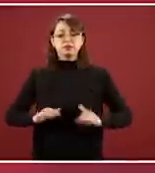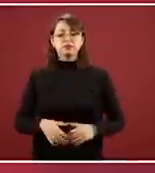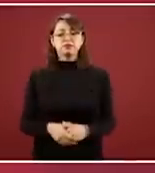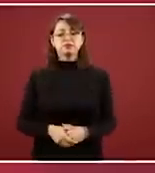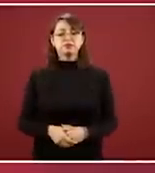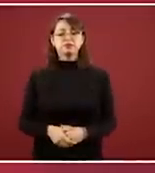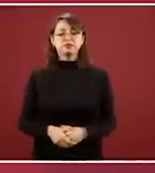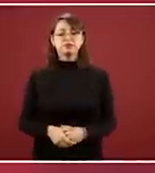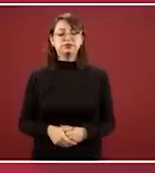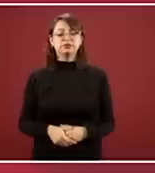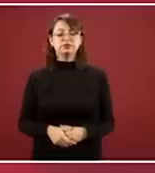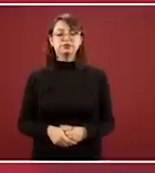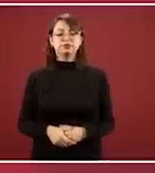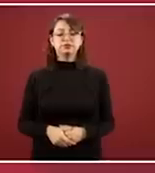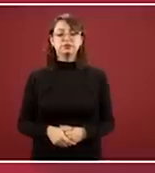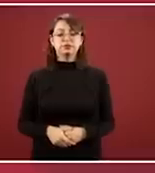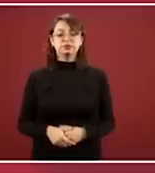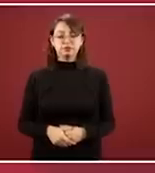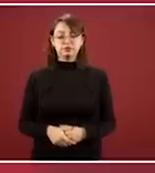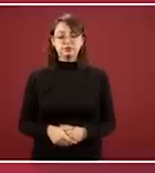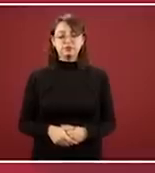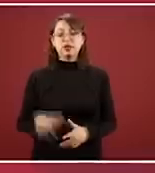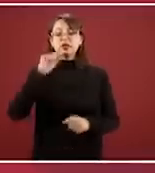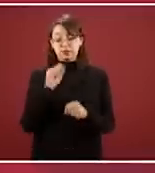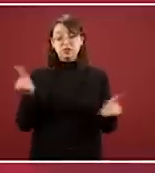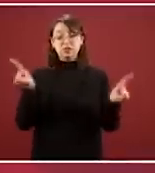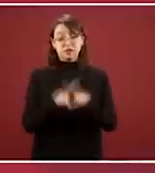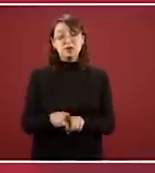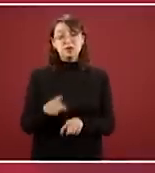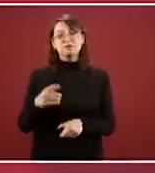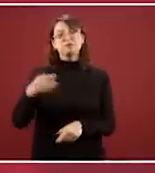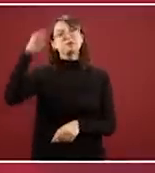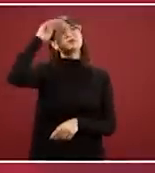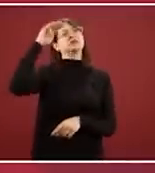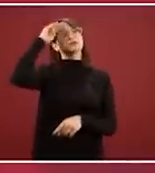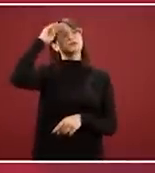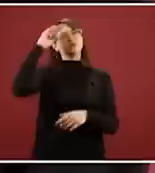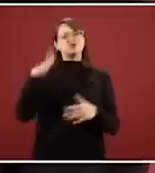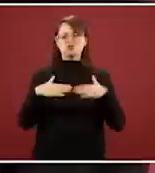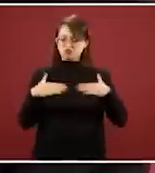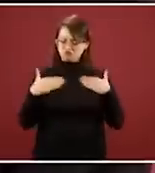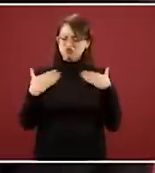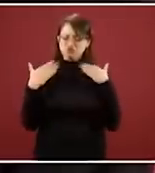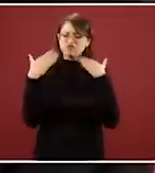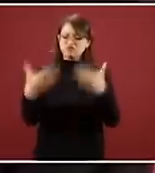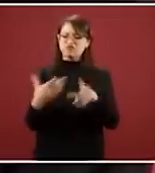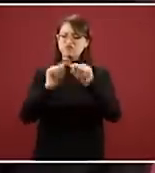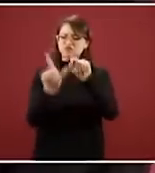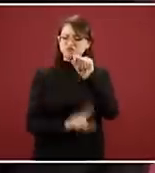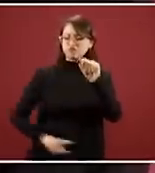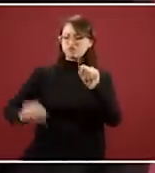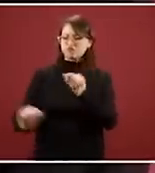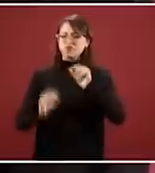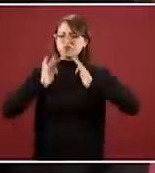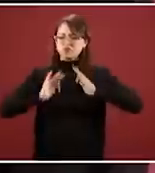Y tenemos también confianza de que vamos a ir serenando al país, porque no vamos a permitir